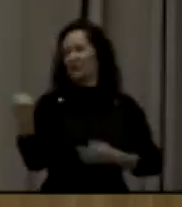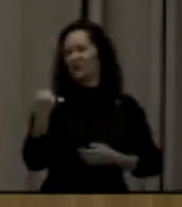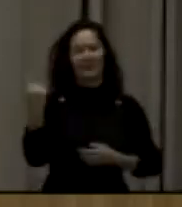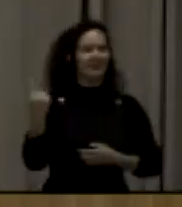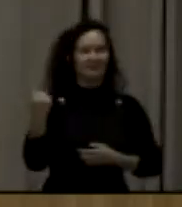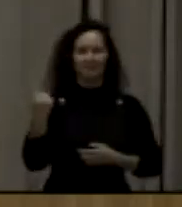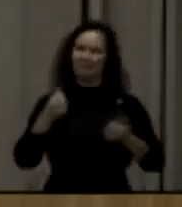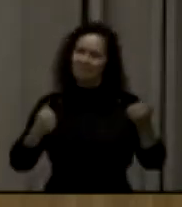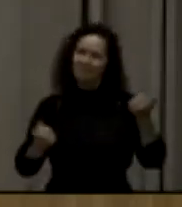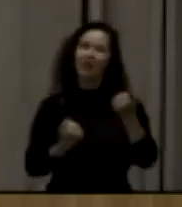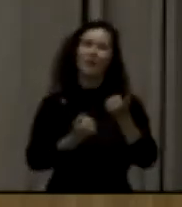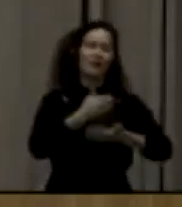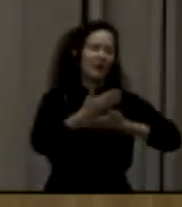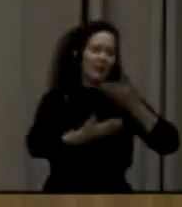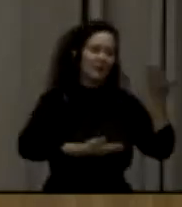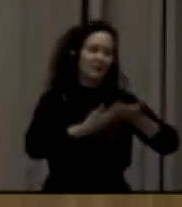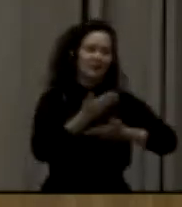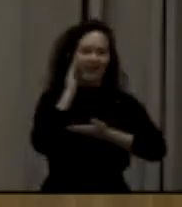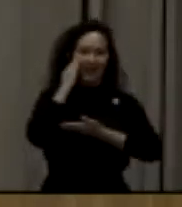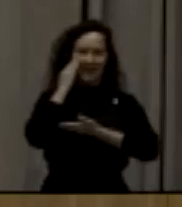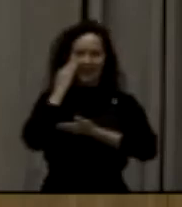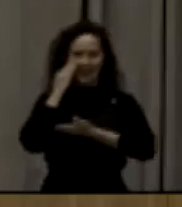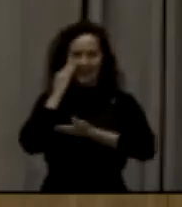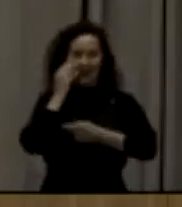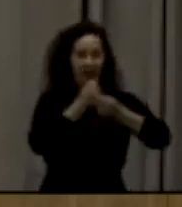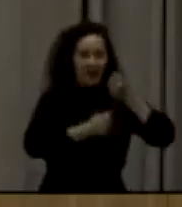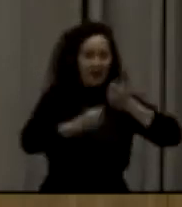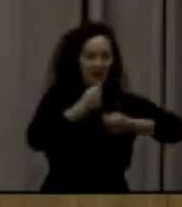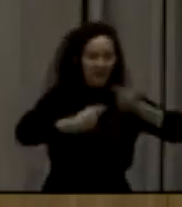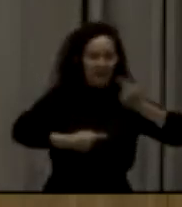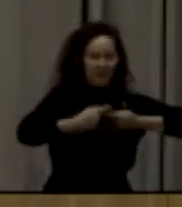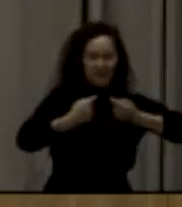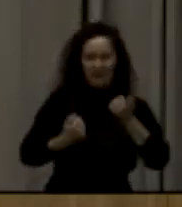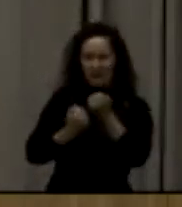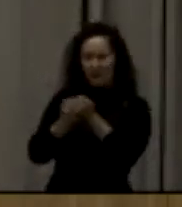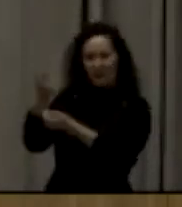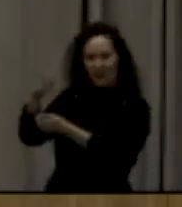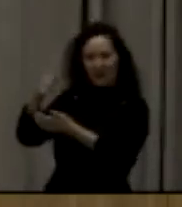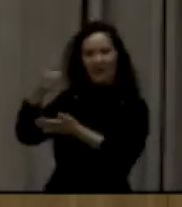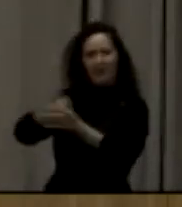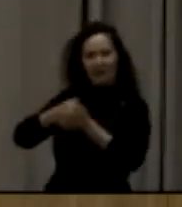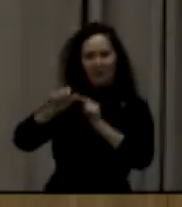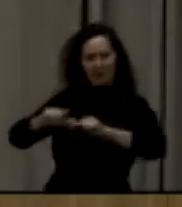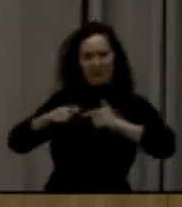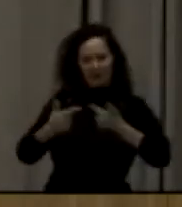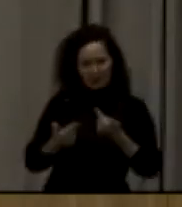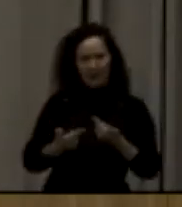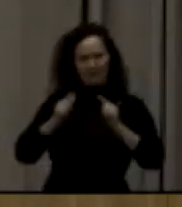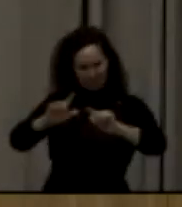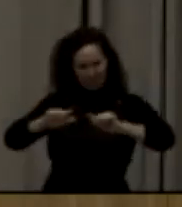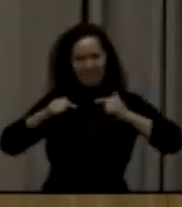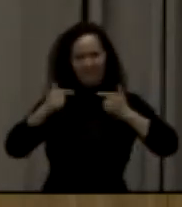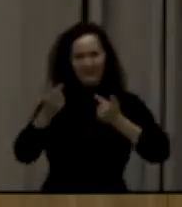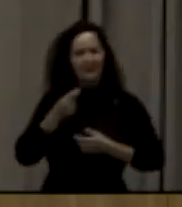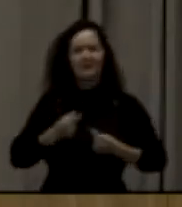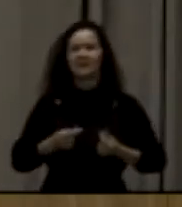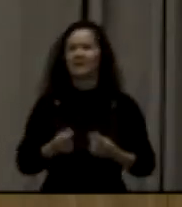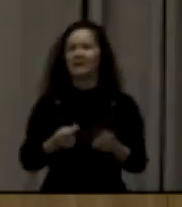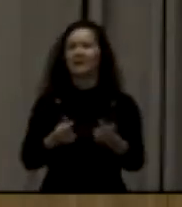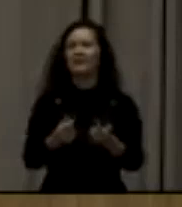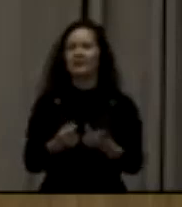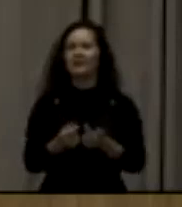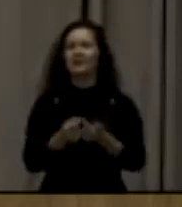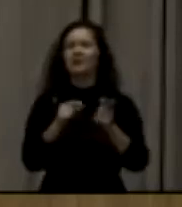entender que esto es una puja por eso lo de la economía política esto es una puja esto es una lucha no la lucha de ese gran capital